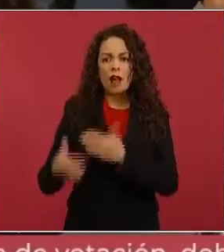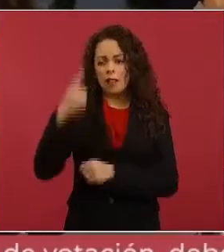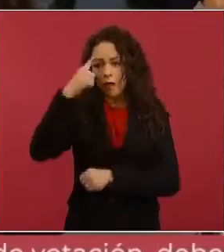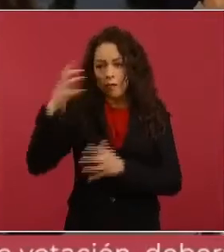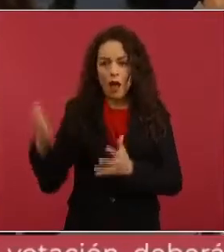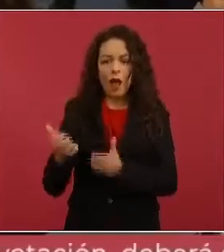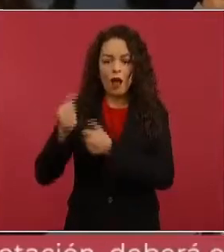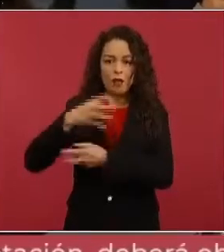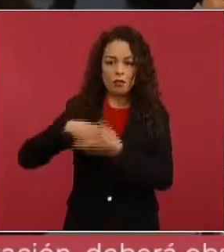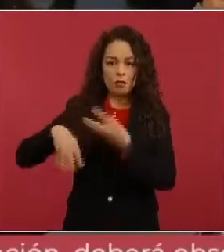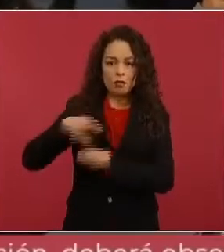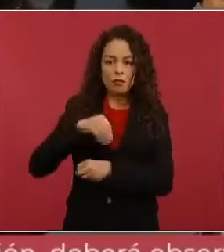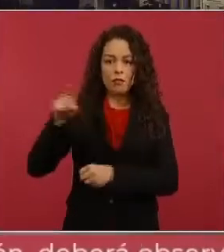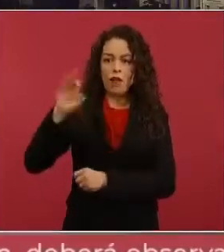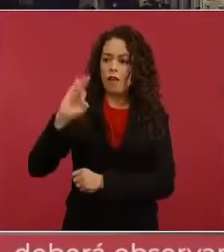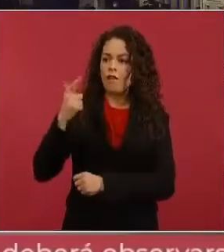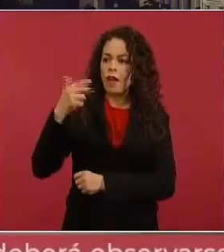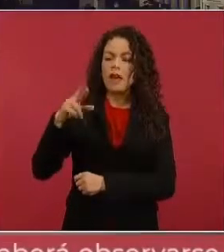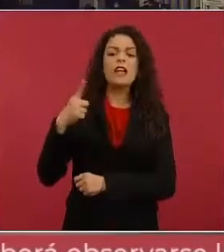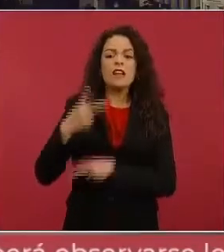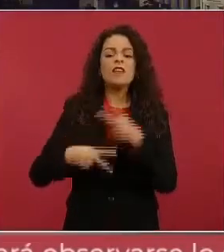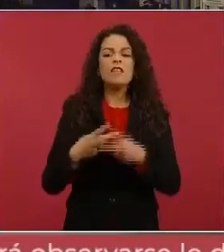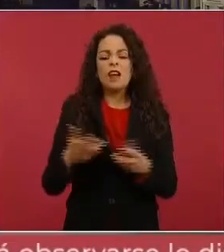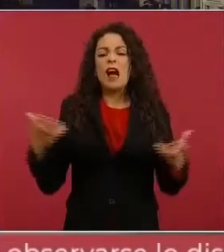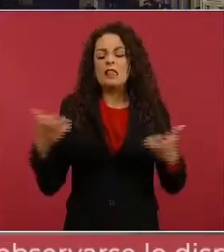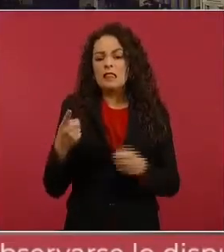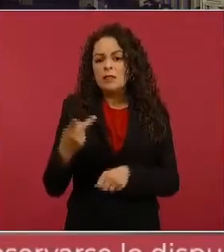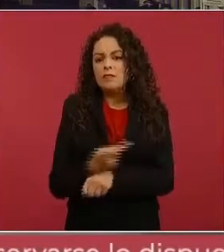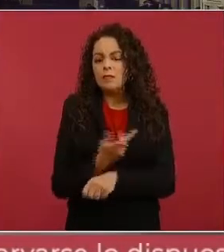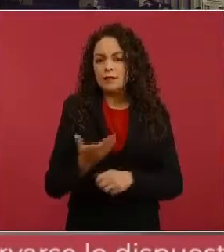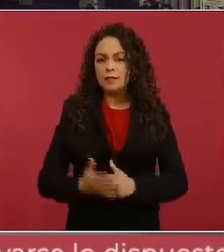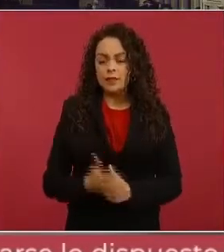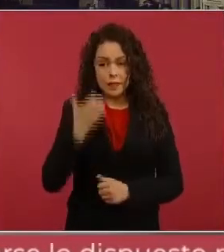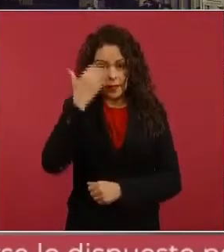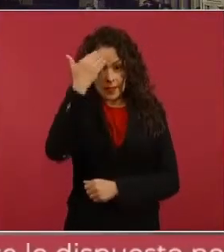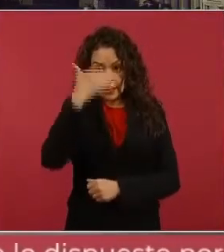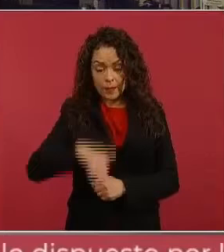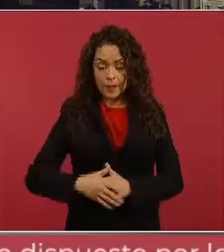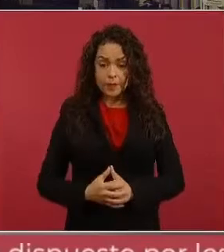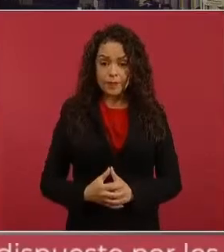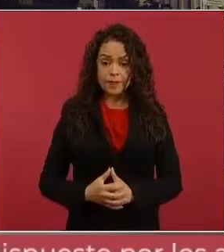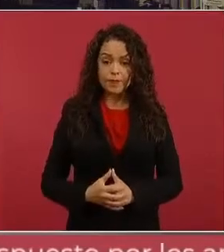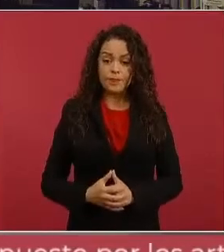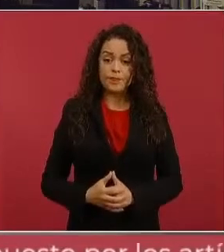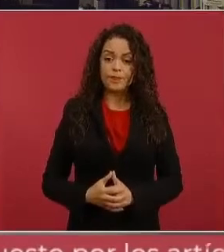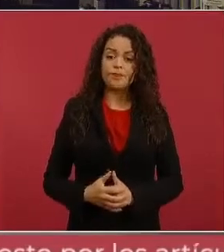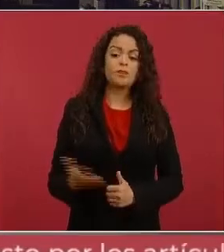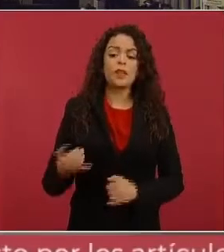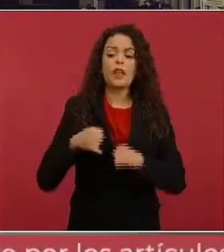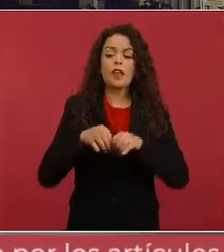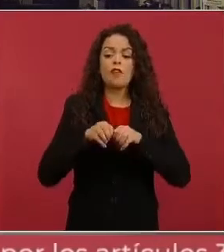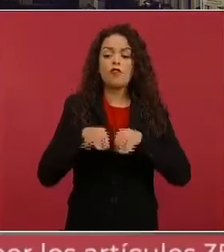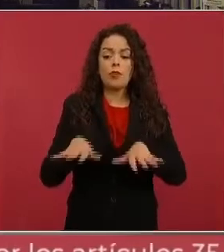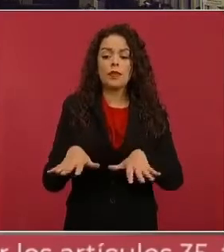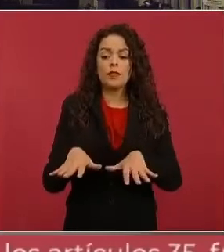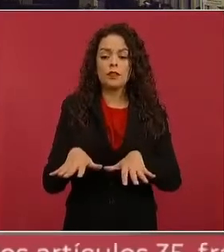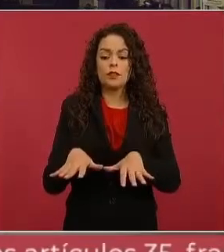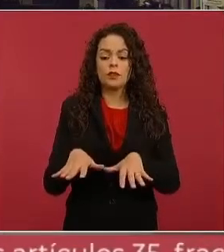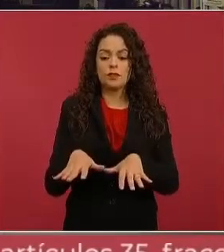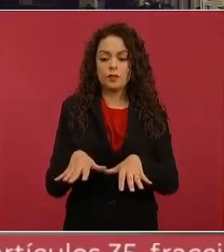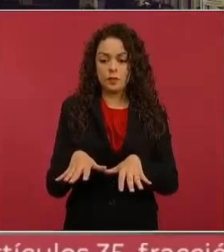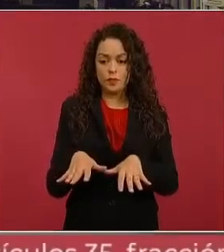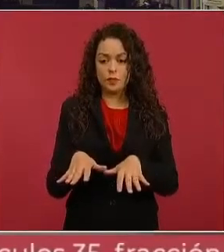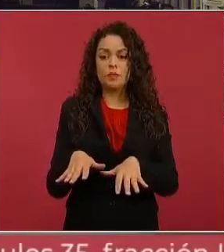por la Fiscalía General de la República? Bueno, la información que tengo es que ya